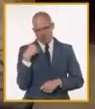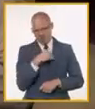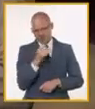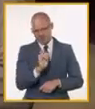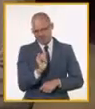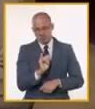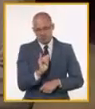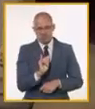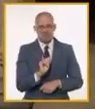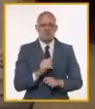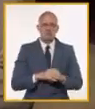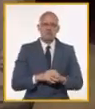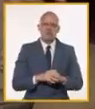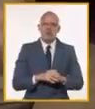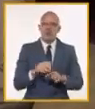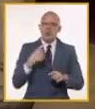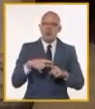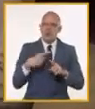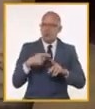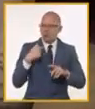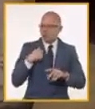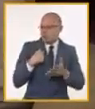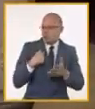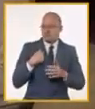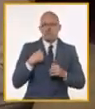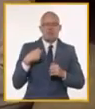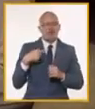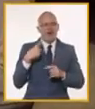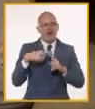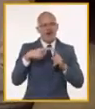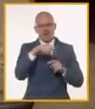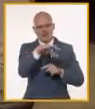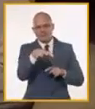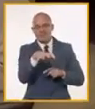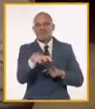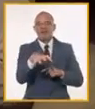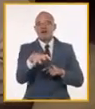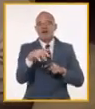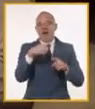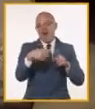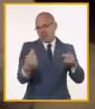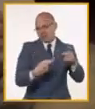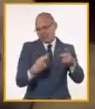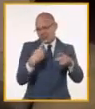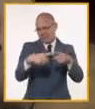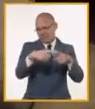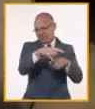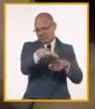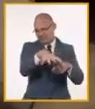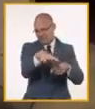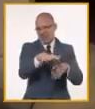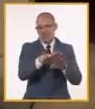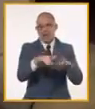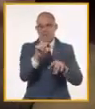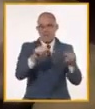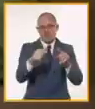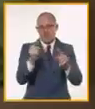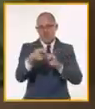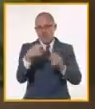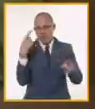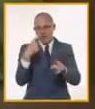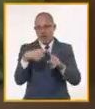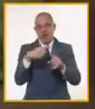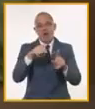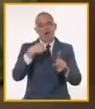Mosqueda, que entró, que mataron a Ciro Redondo, sí, etcétera, en esos combates por ahí. Fidel mandó a que se uniera, y